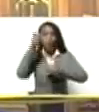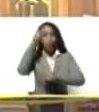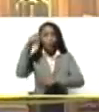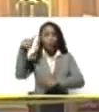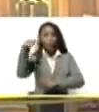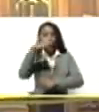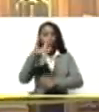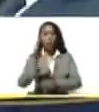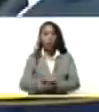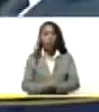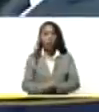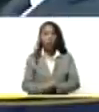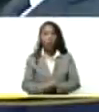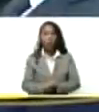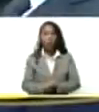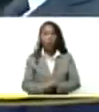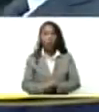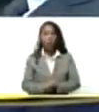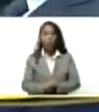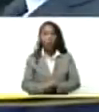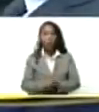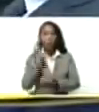profesor pedro calzadilla